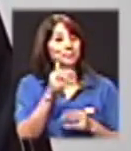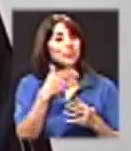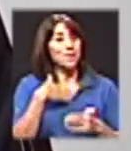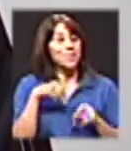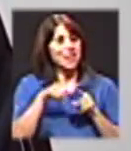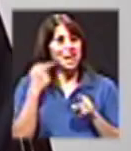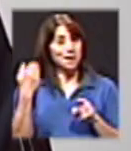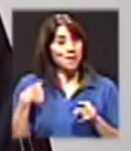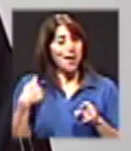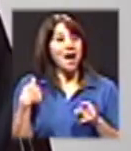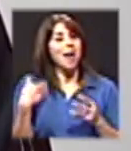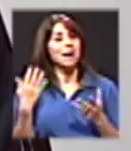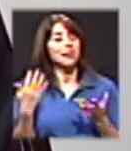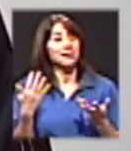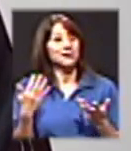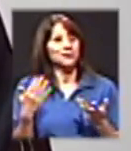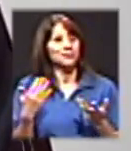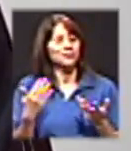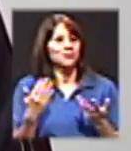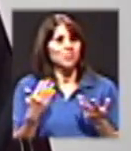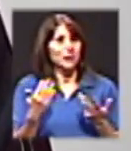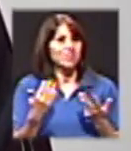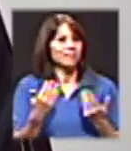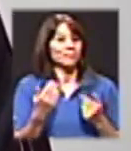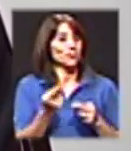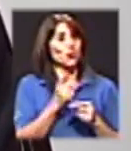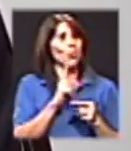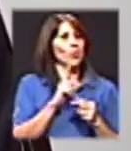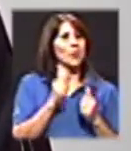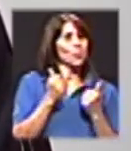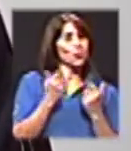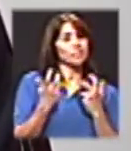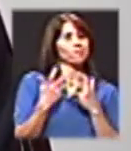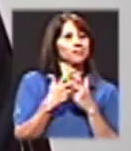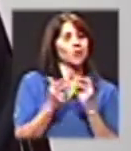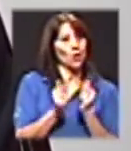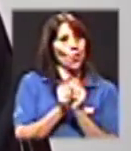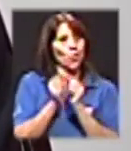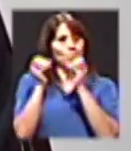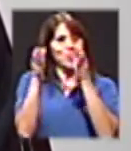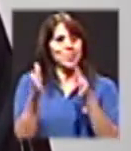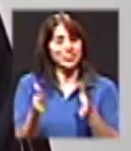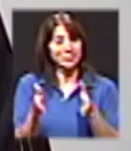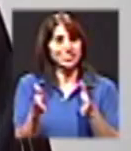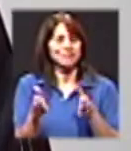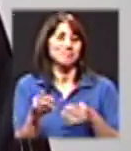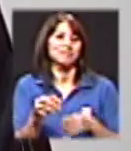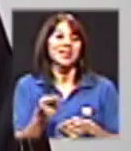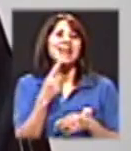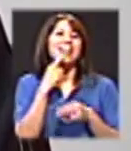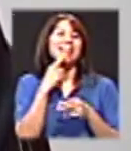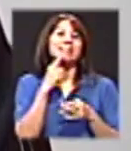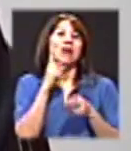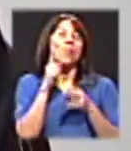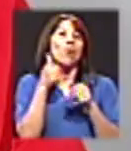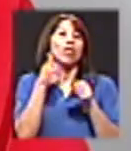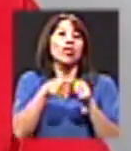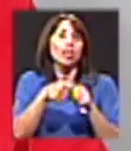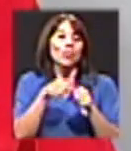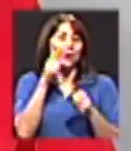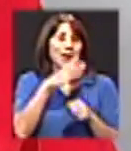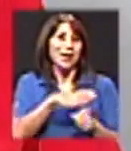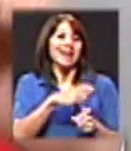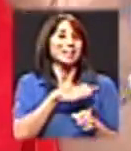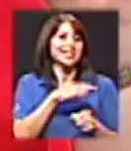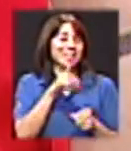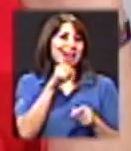era poco amable con ella y le decía una característica que ella tenía. Sí, todos saben, en